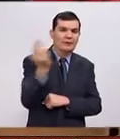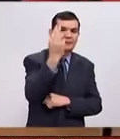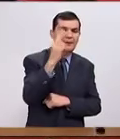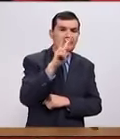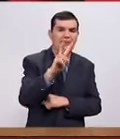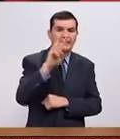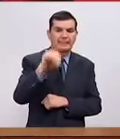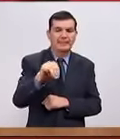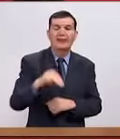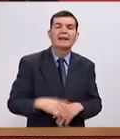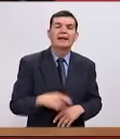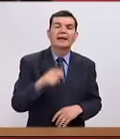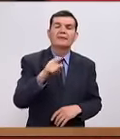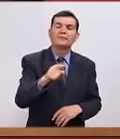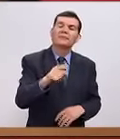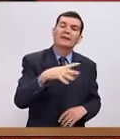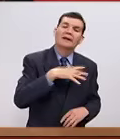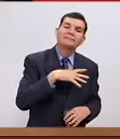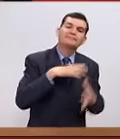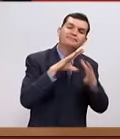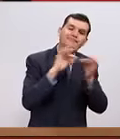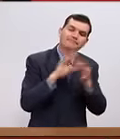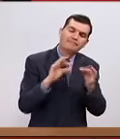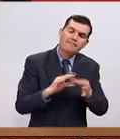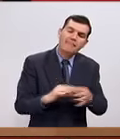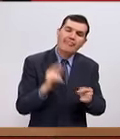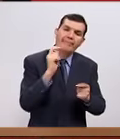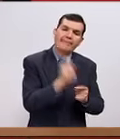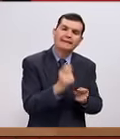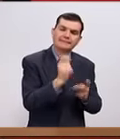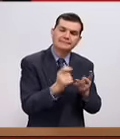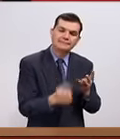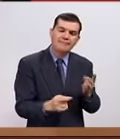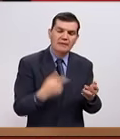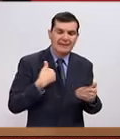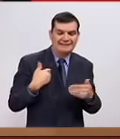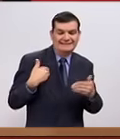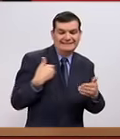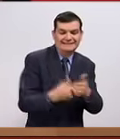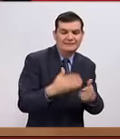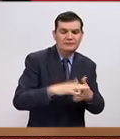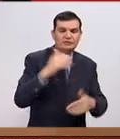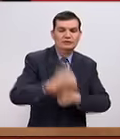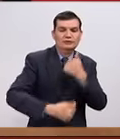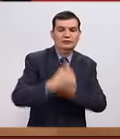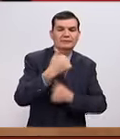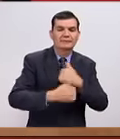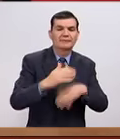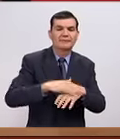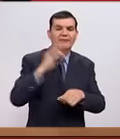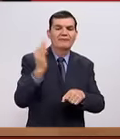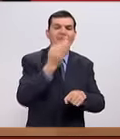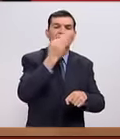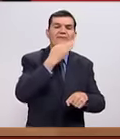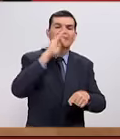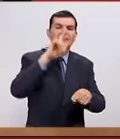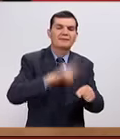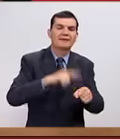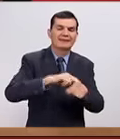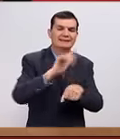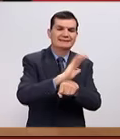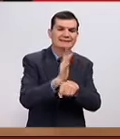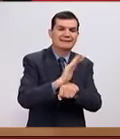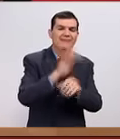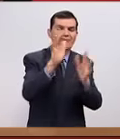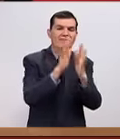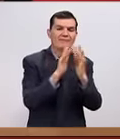del valle de México Pero además nos van a platicar porque pronto van a competir nada menos que en el festival de cine dec